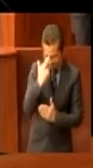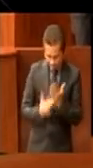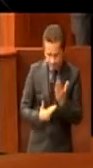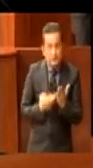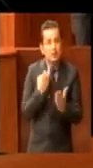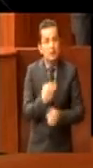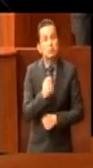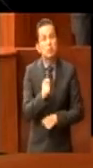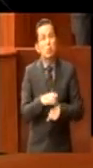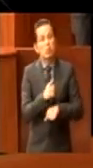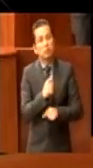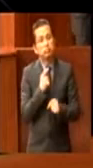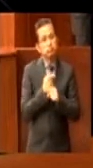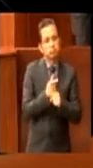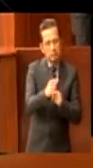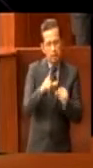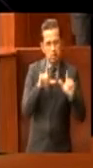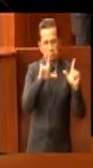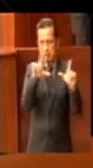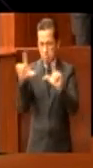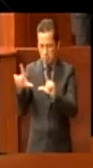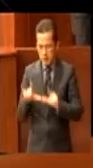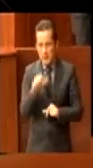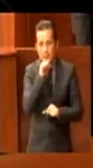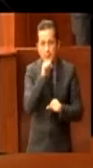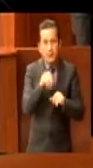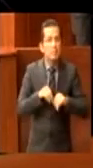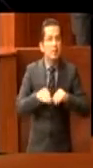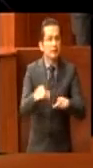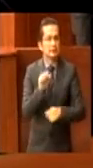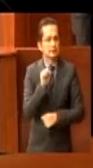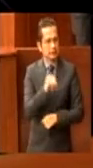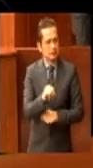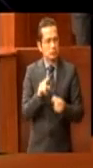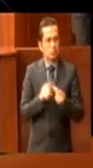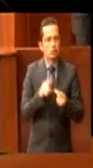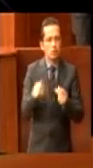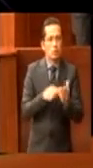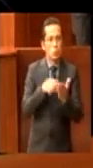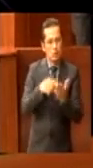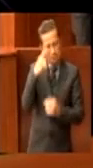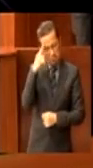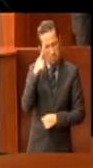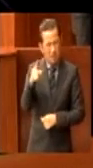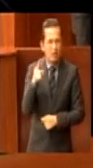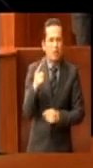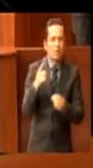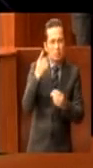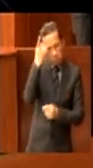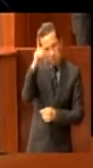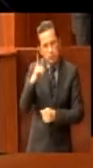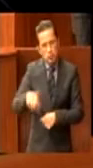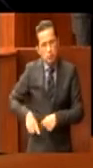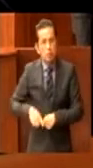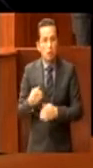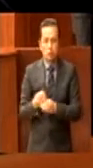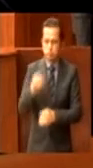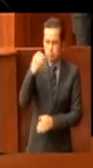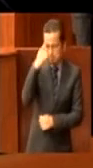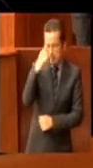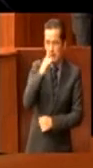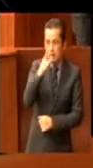indebida colocación de propaganda electoral de la candidata denunciada en elementos de equipamiento urbano tales como postes de alumbrado público y una barda perimetral